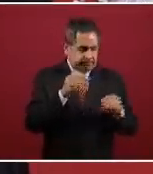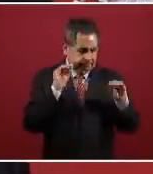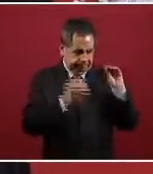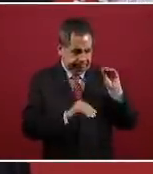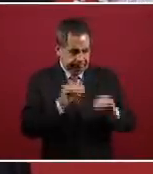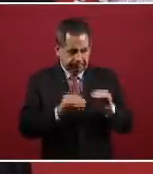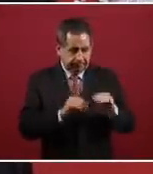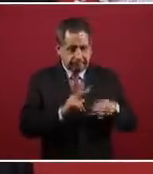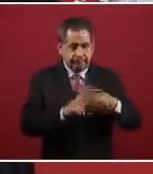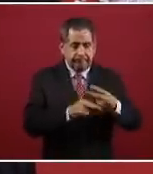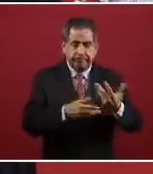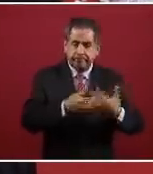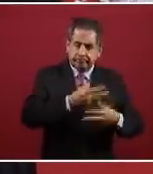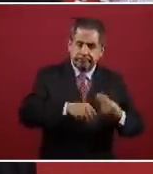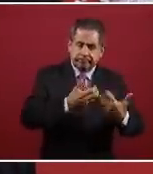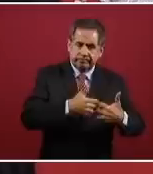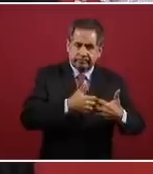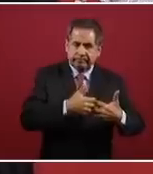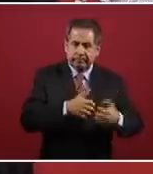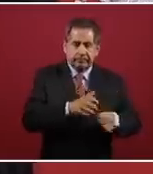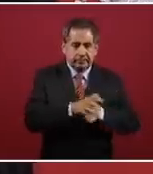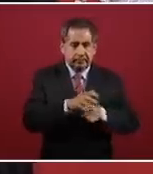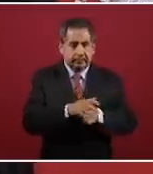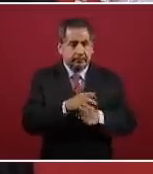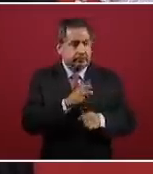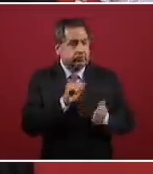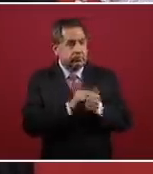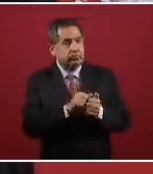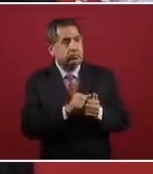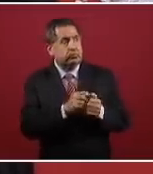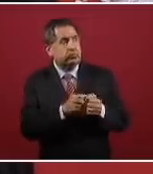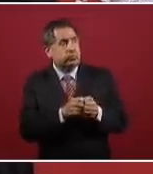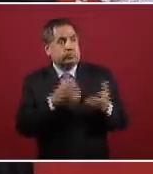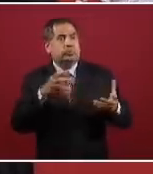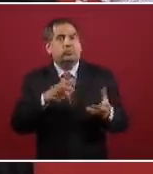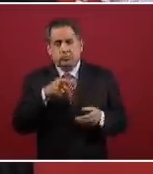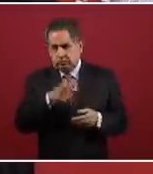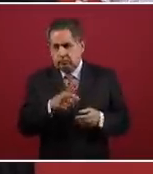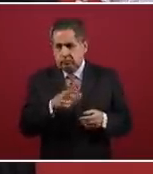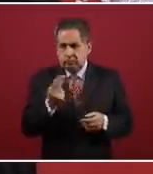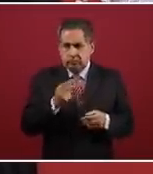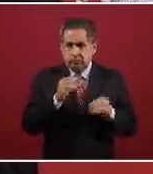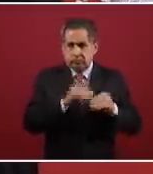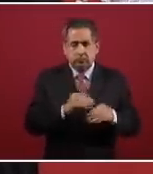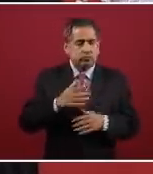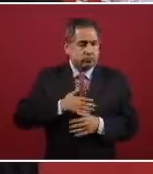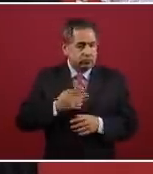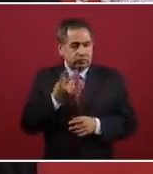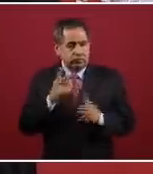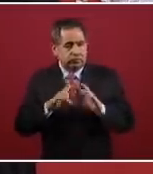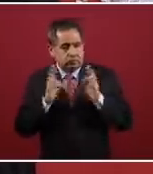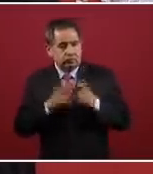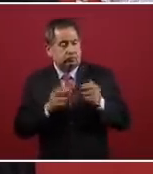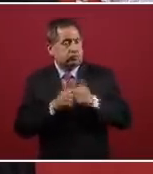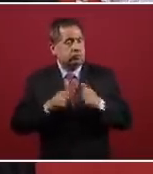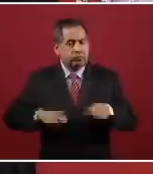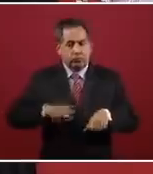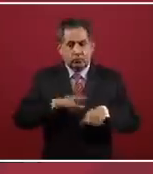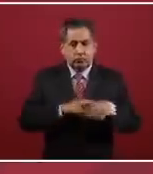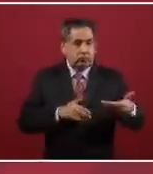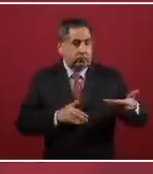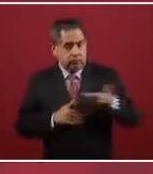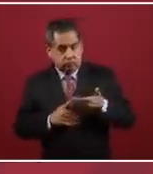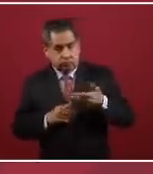la energía que necesita el estado con su crecimiento. He tenido dos reuniones con el gobernador. Él nos pidió que